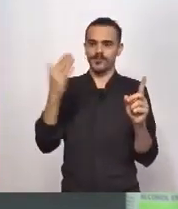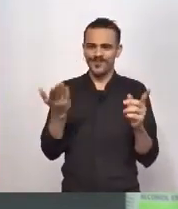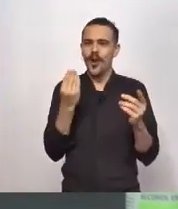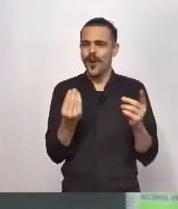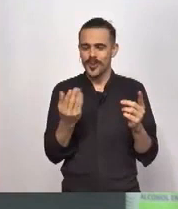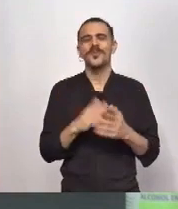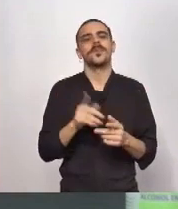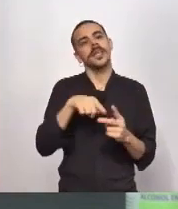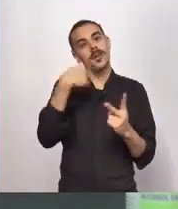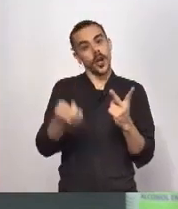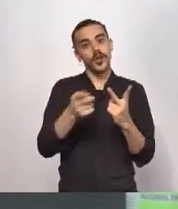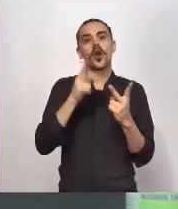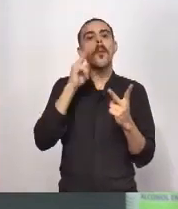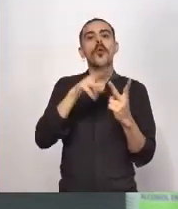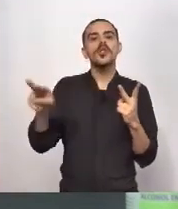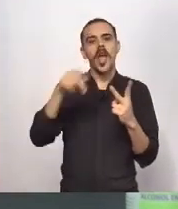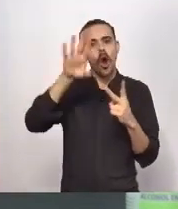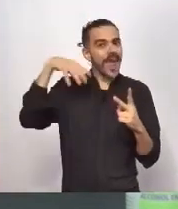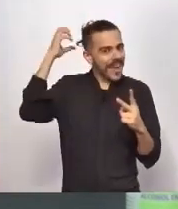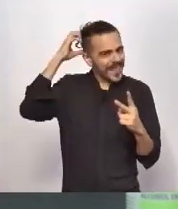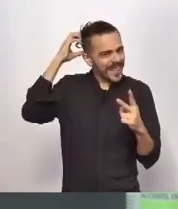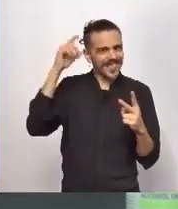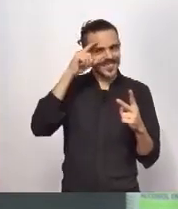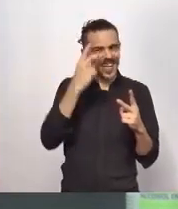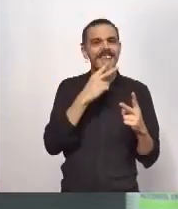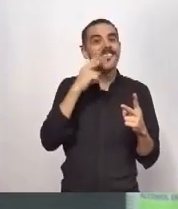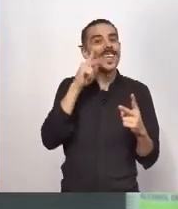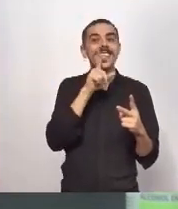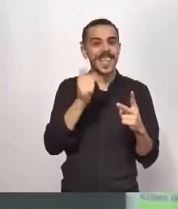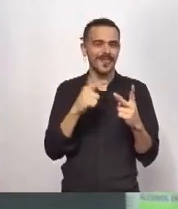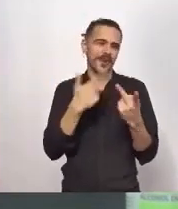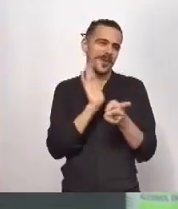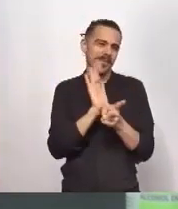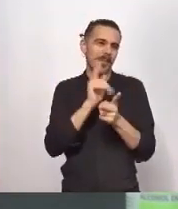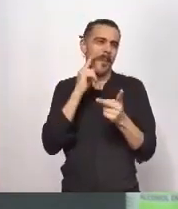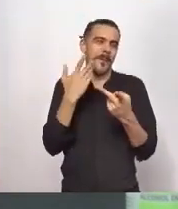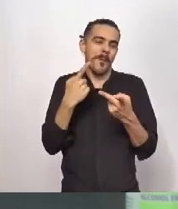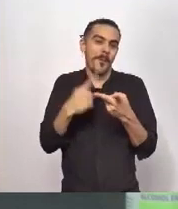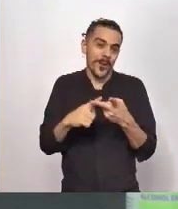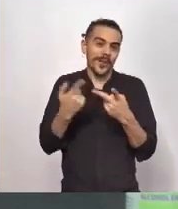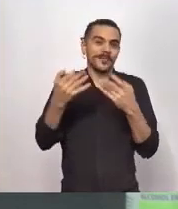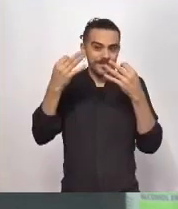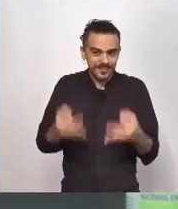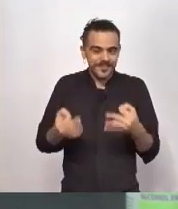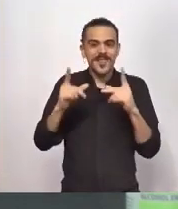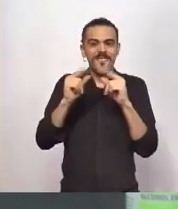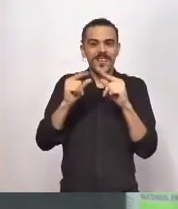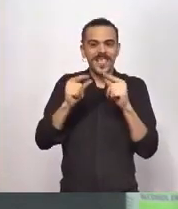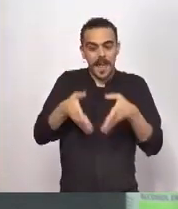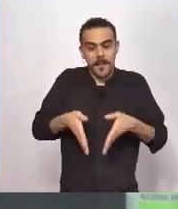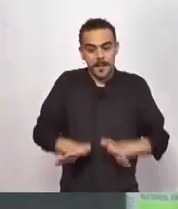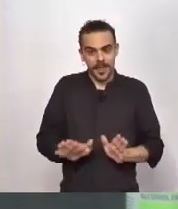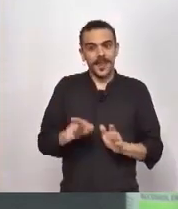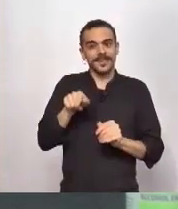Evita. También la semana pasada, con la excusa del aniversario del nacimiento de Evita, hizo una